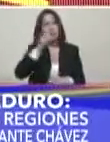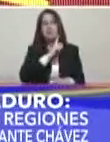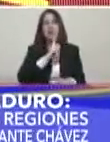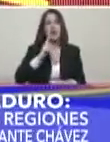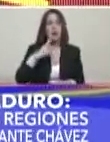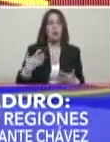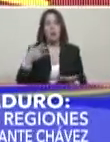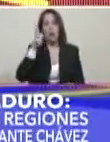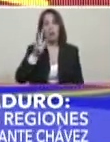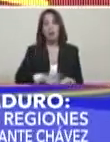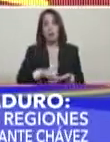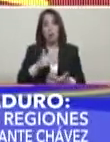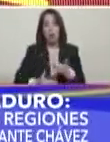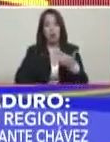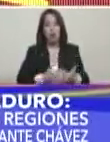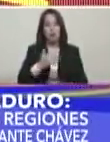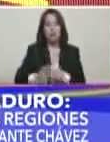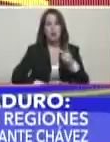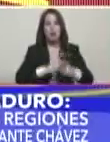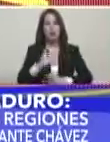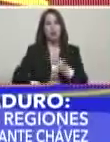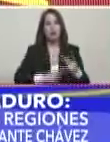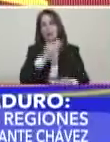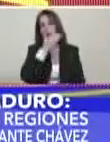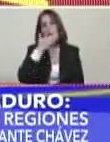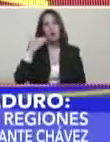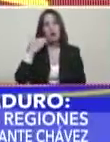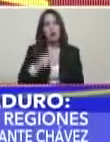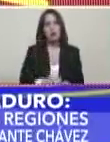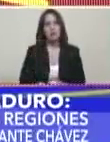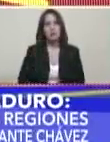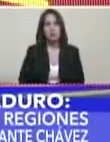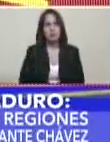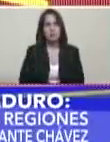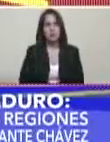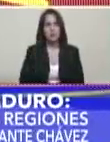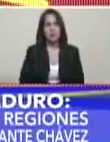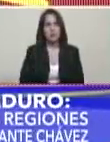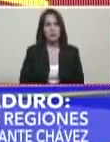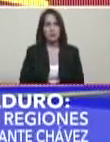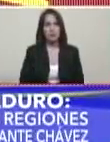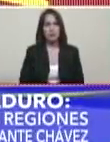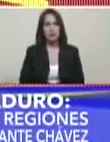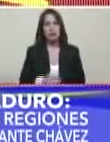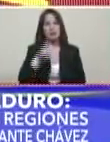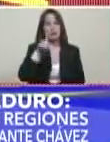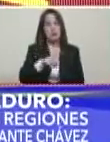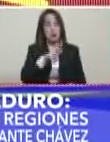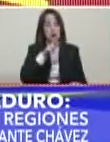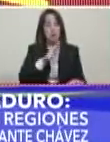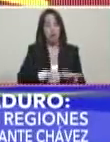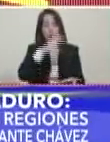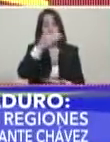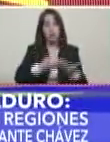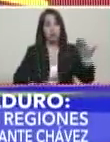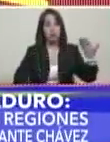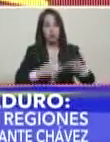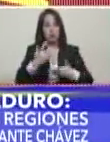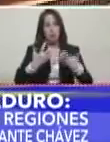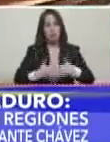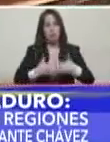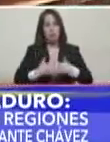aprobado. Avanzar, producir, mejorar. Se somete la aprobación de la planta procesadora de